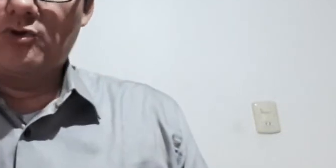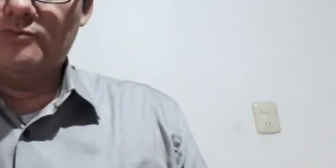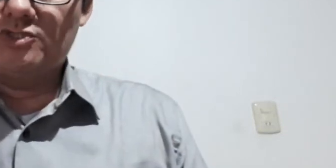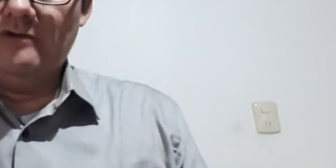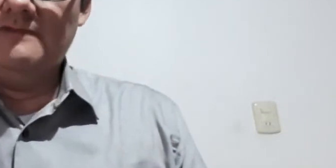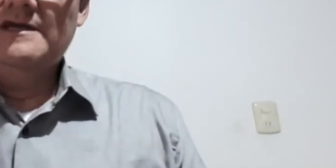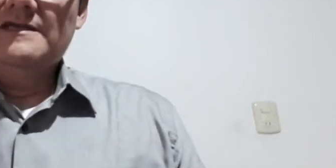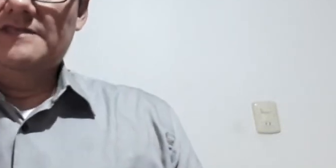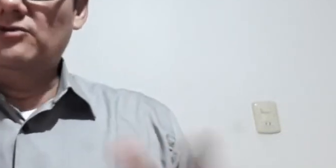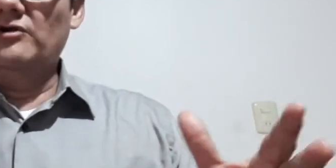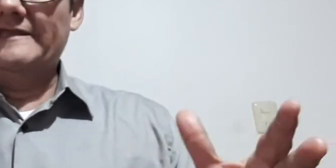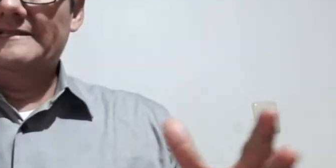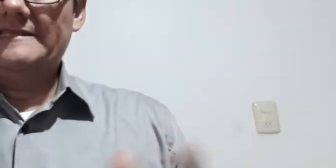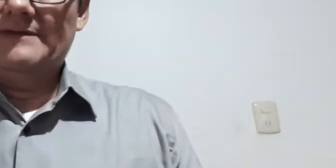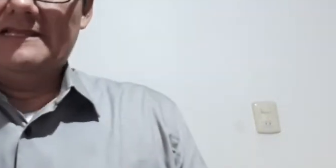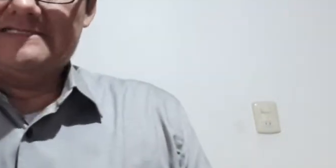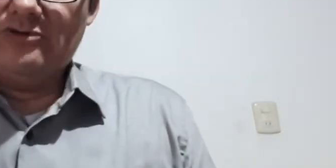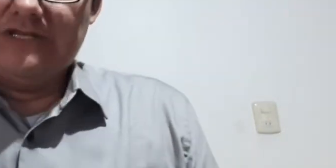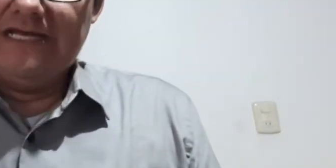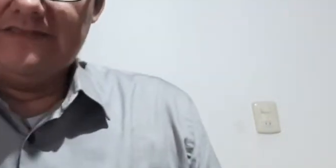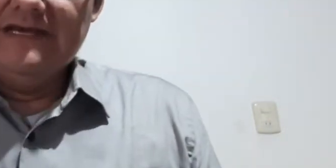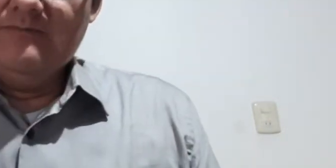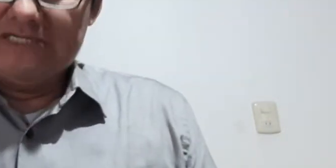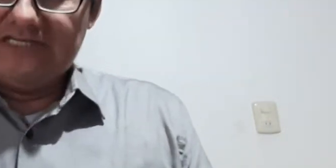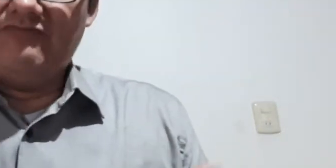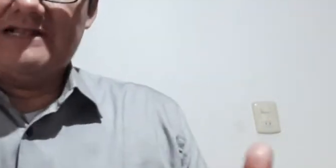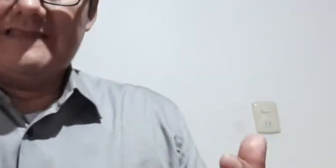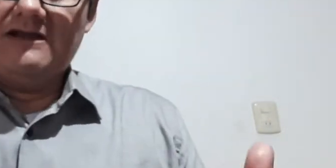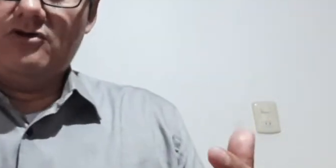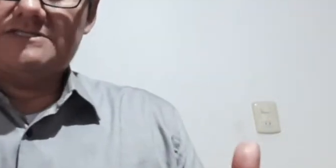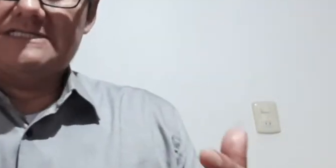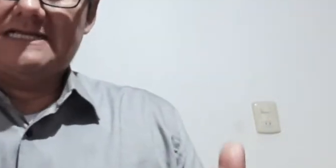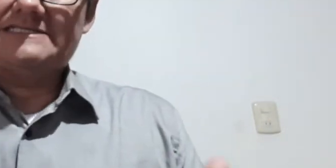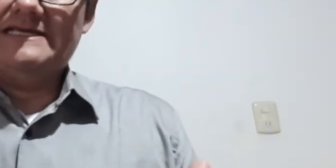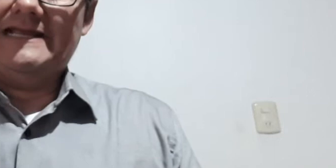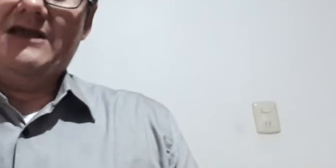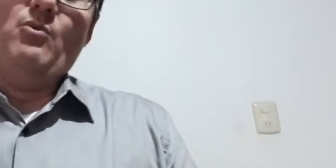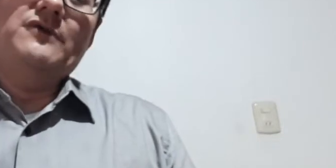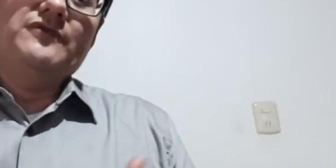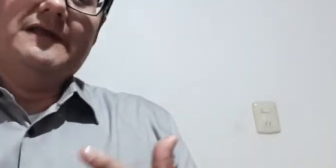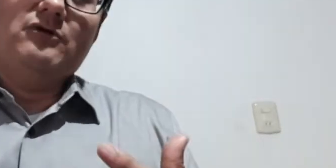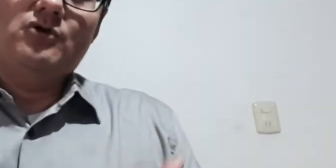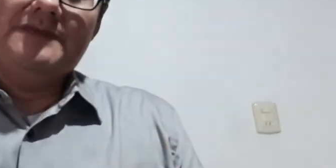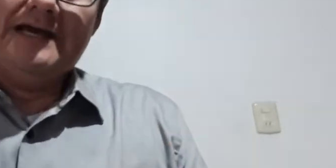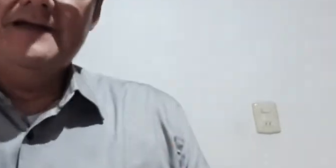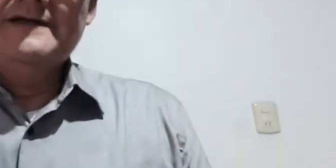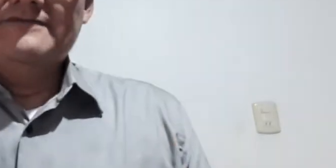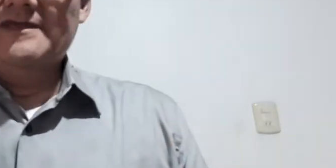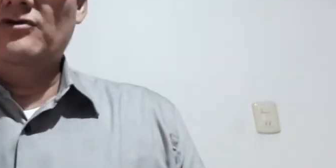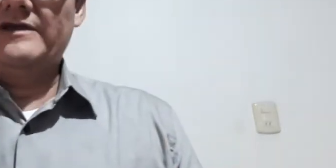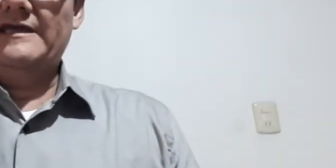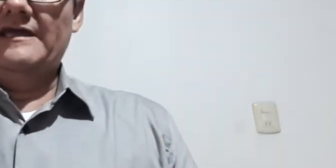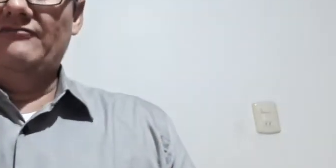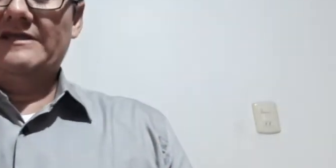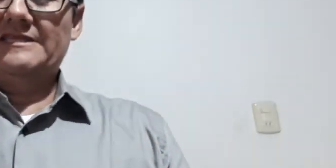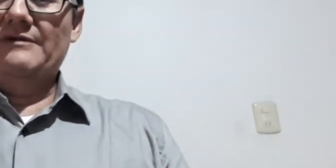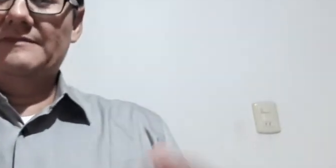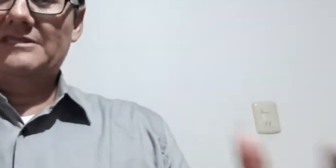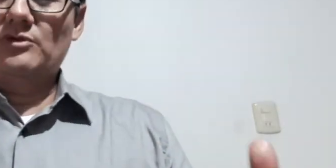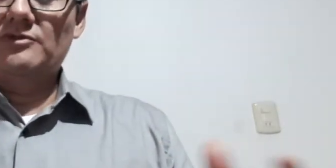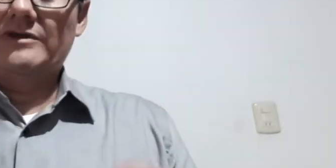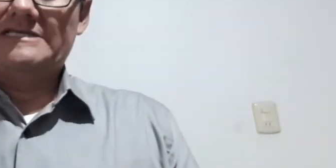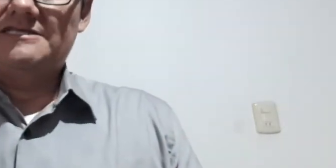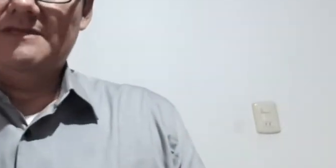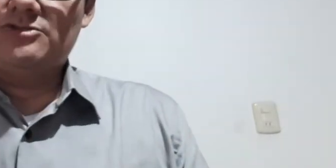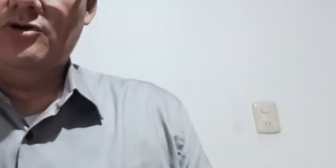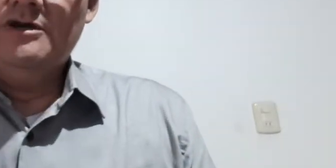la corrupción. Dijo que en el tema de la seguridad, pues sí faltan cosas que hacer. En cuanto a la economía, dijo que efectivamente